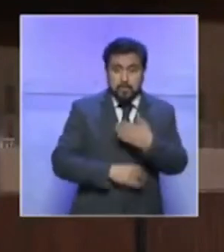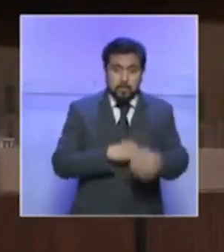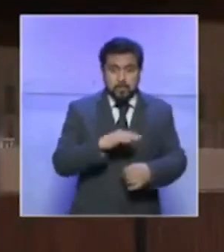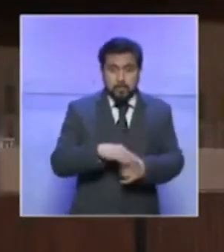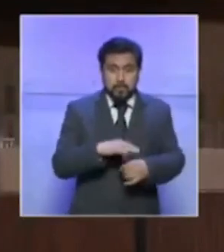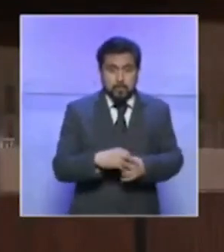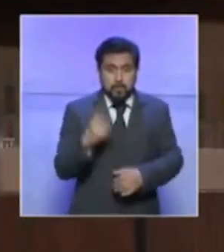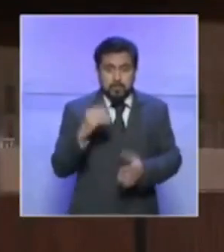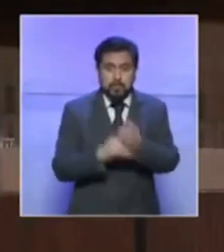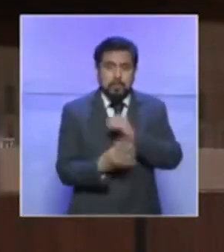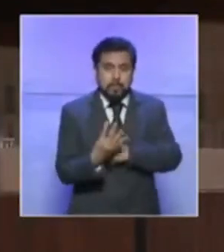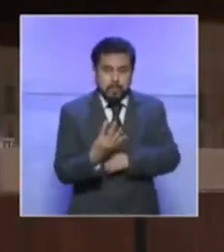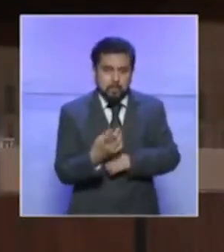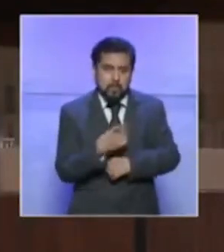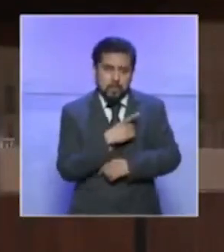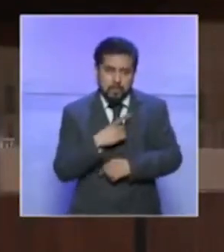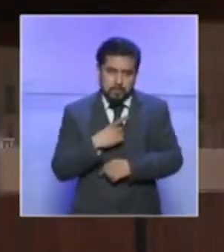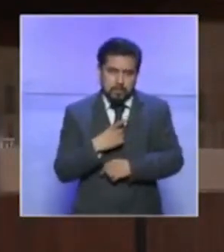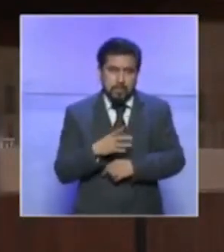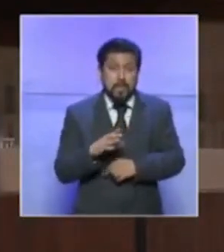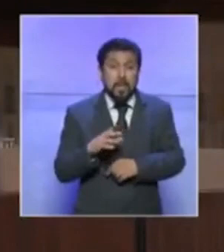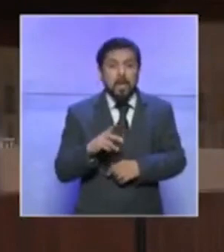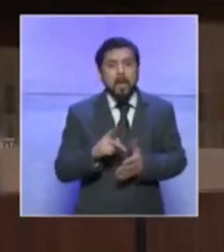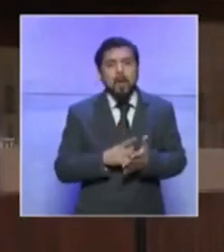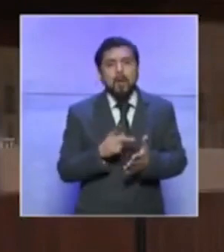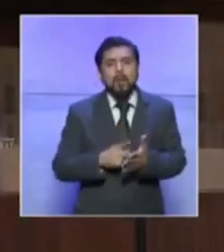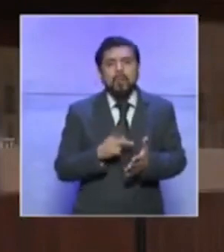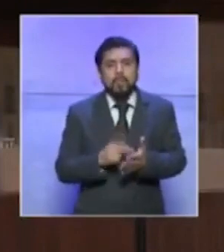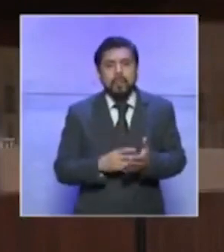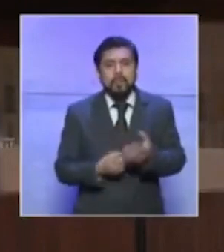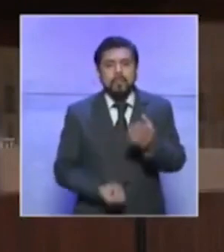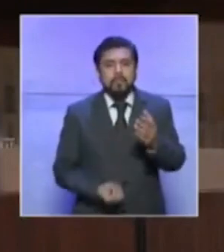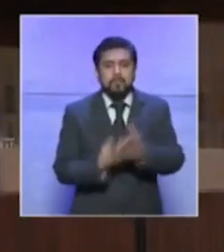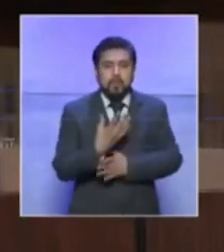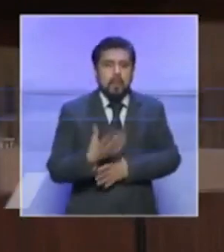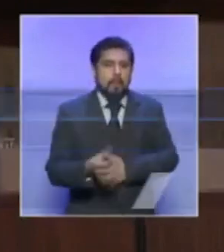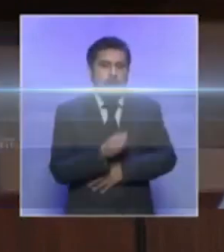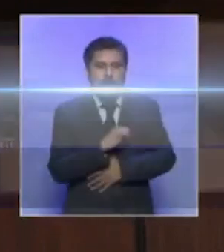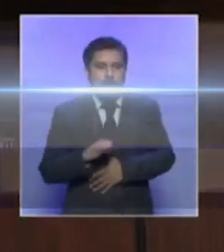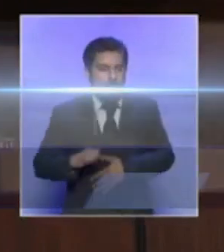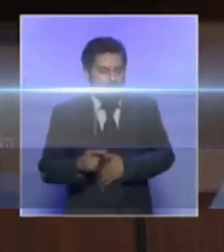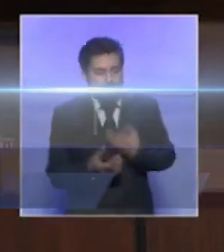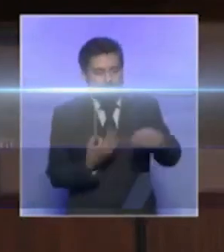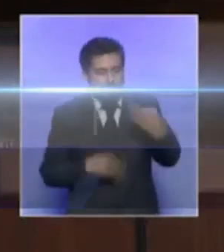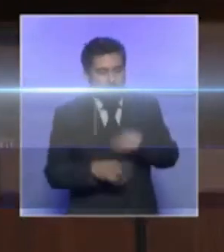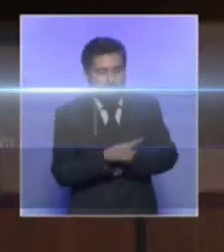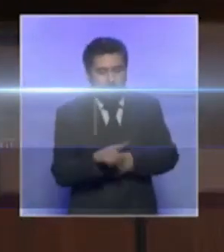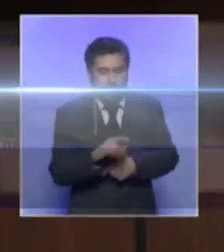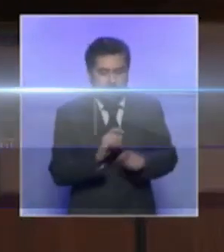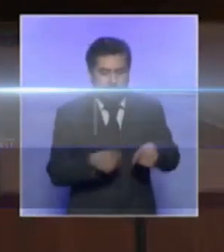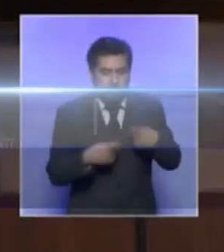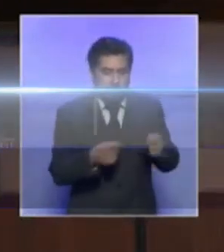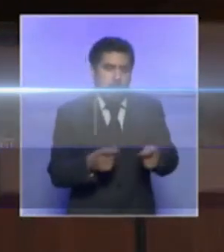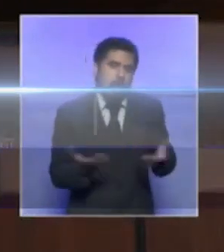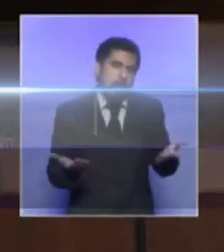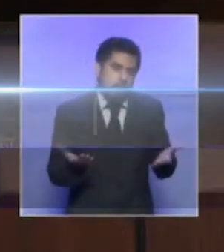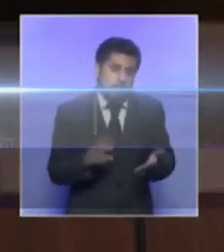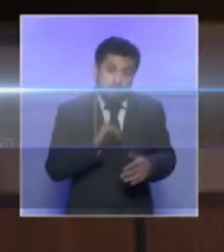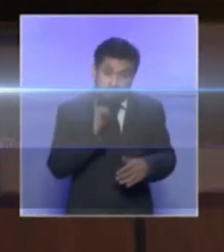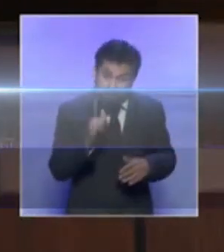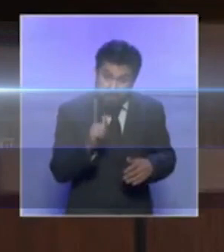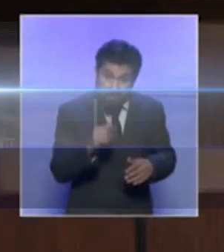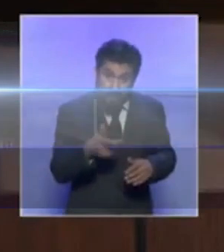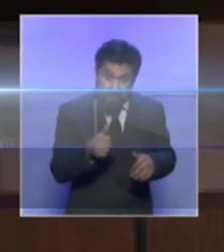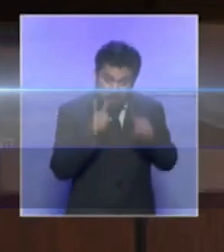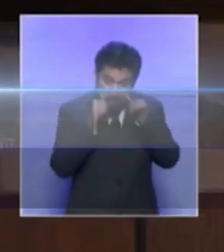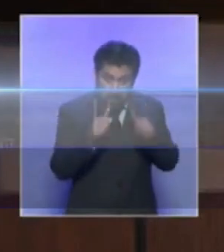2024, en que se renovarán los ayuntamientos de la entidad, propongo que se ordene al Congreso General del